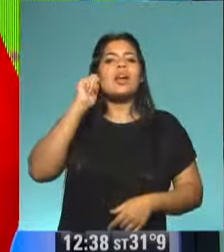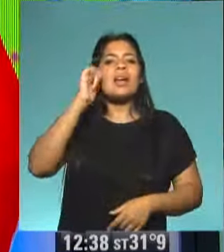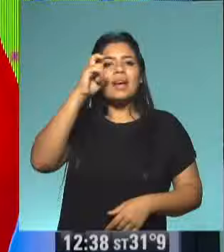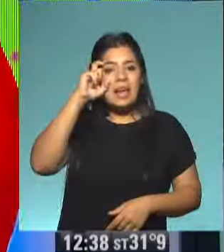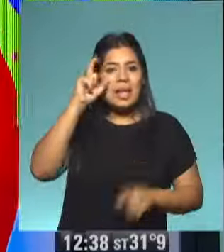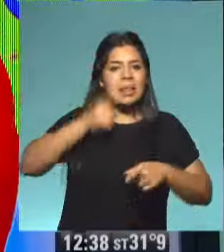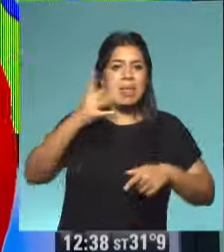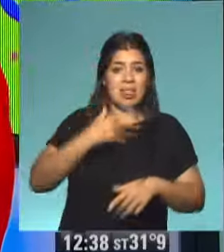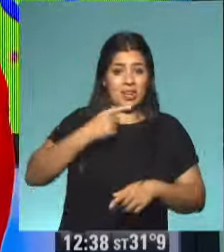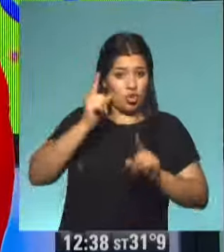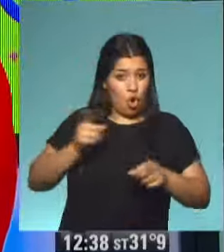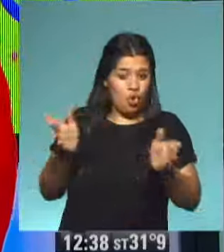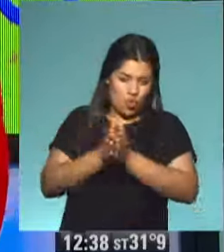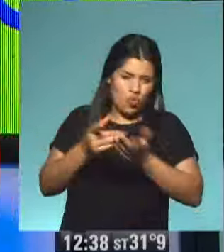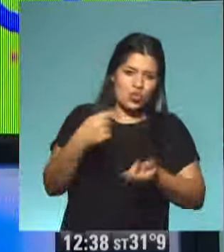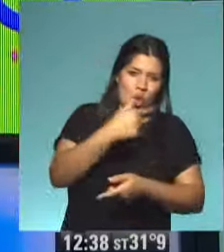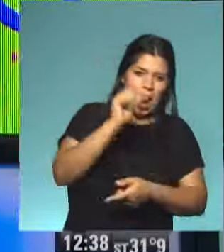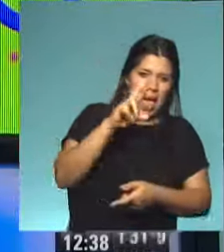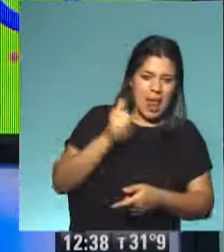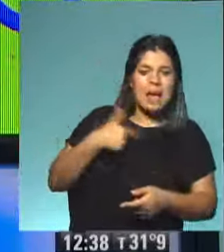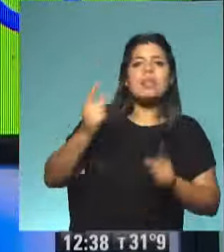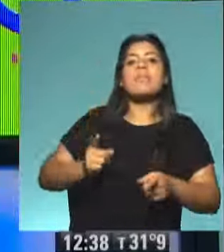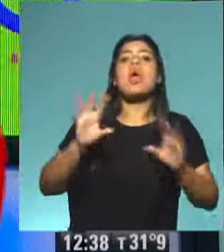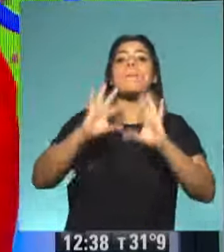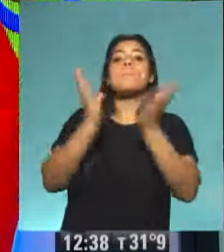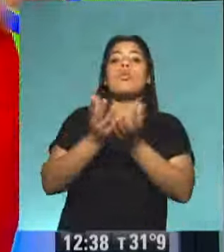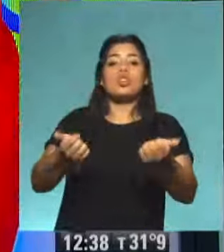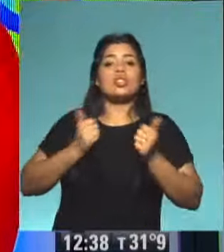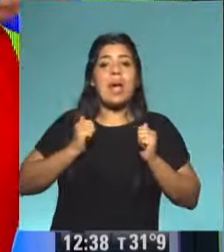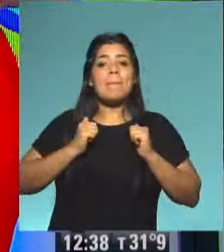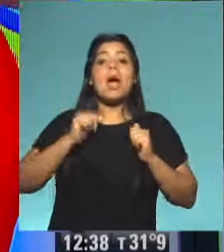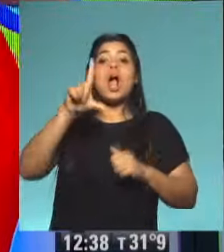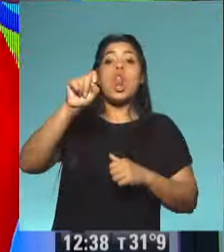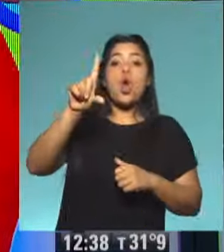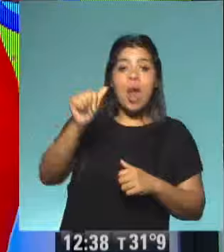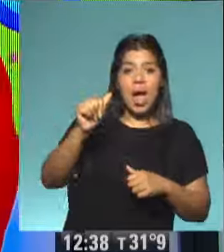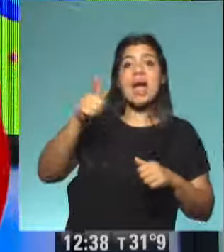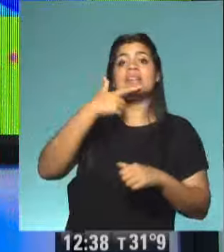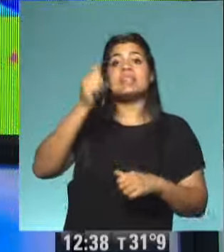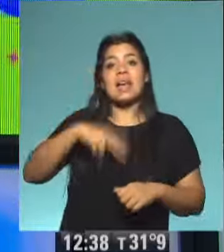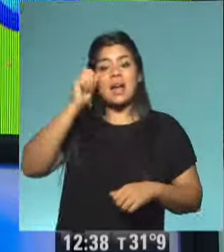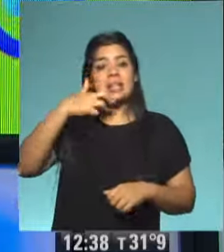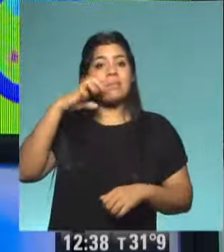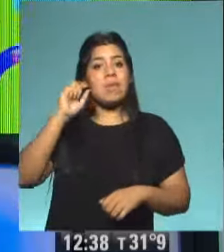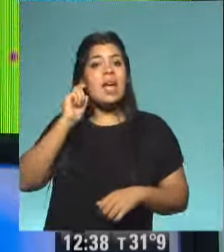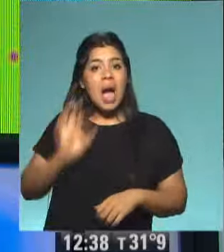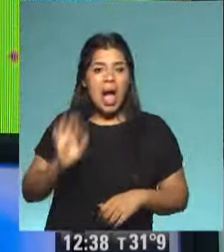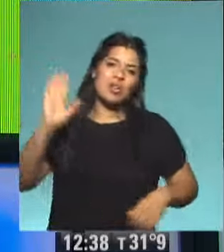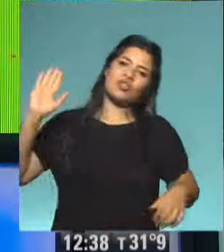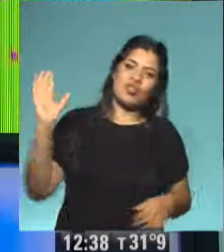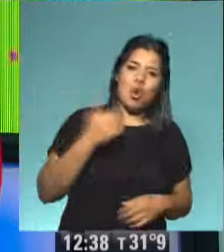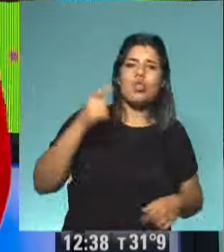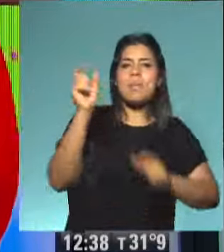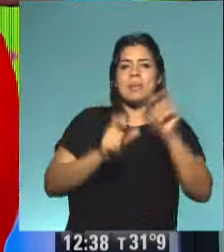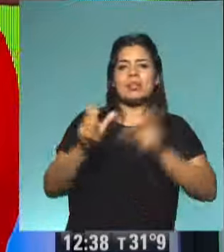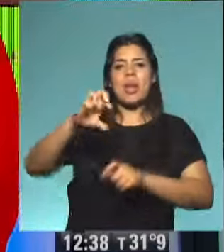Mundo Samba, sí, por llenarnos de color. A Mundo Samba, a Lola. A San Espiga. A San Espiga. Muchas gracias a la gente de Pacapaca, que fue